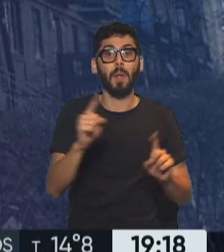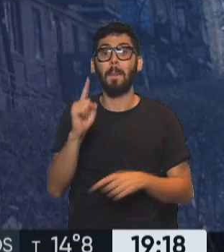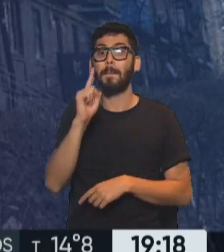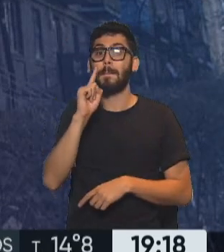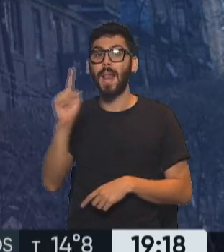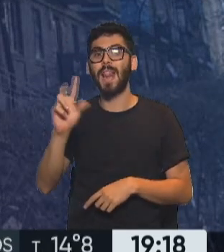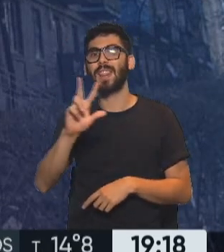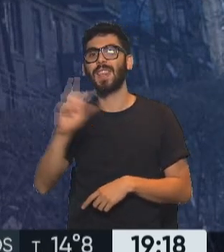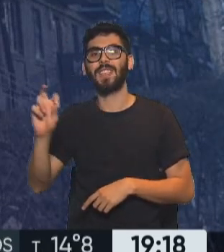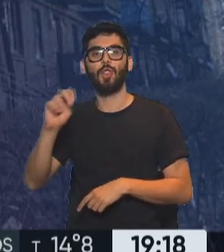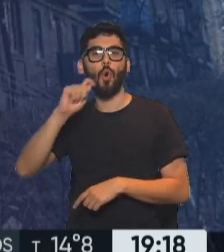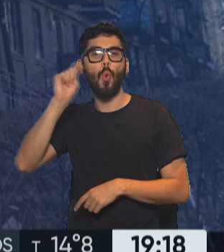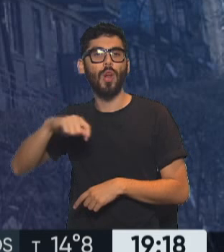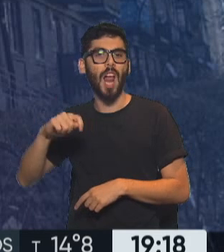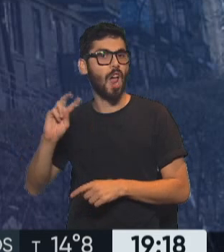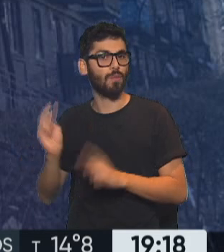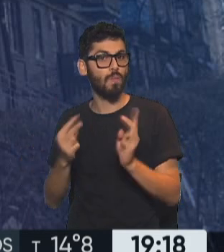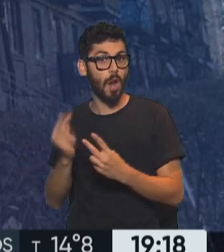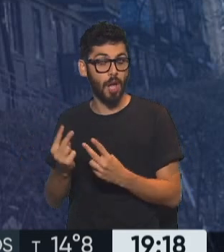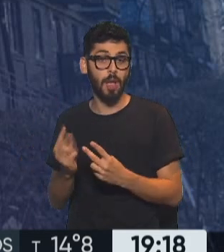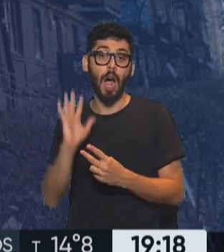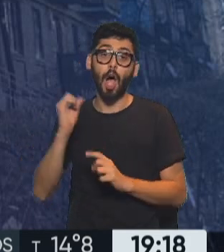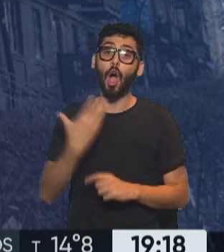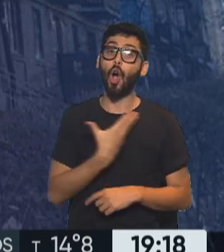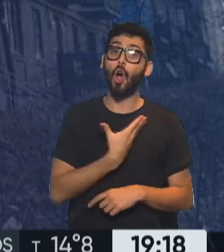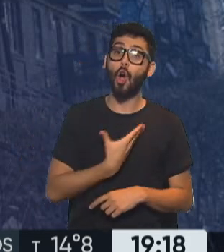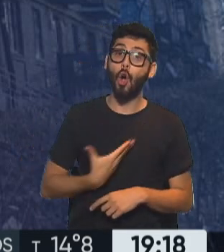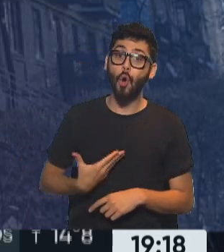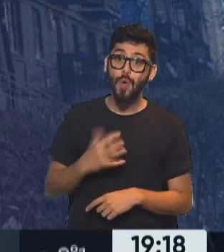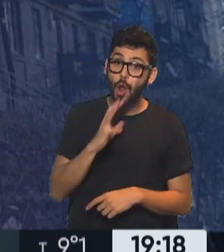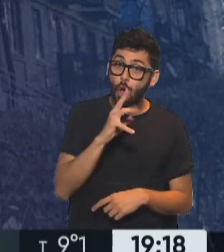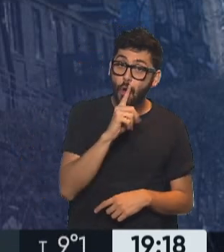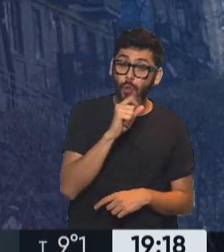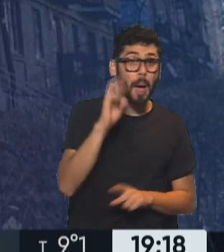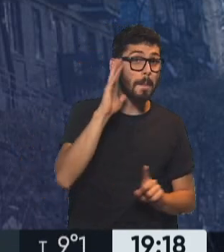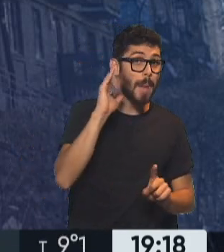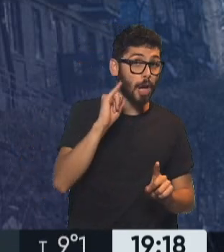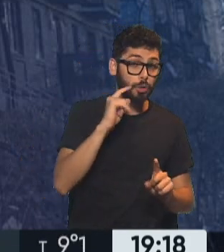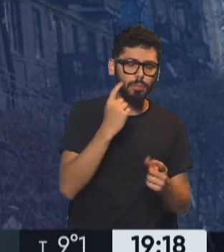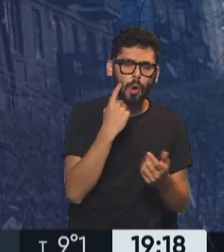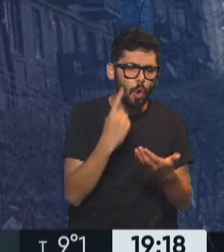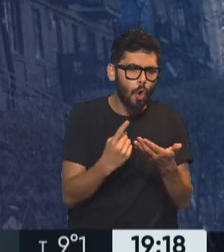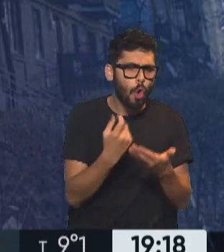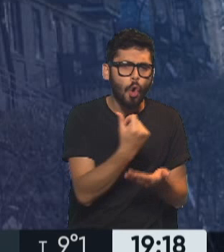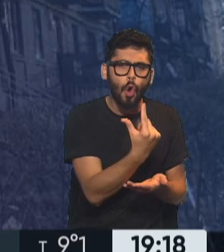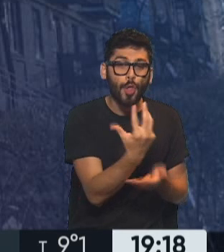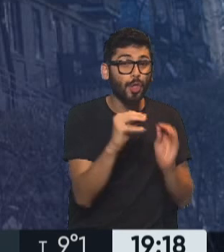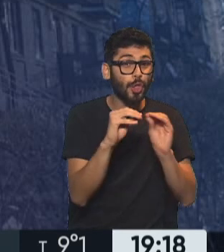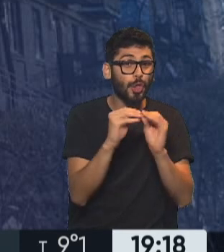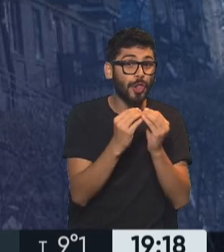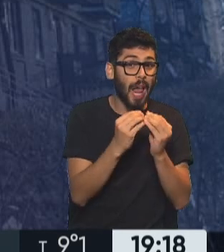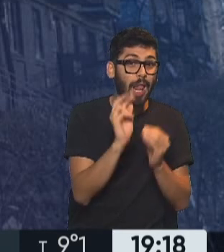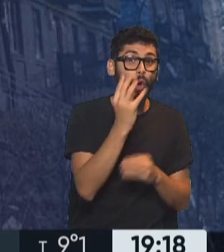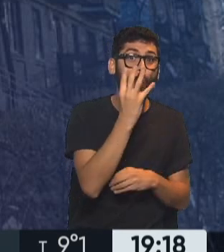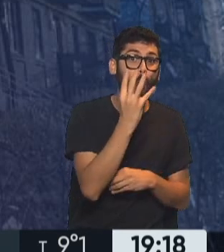1.300 ucranianos. Una cifra que desde el gobierno ruso en los primeros días de marzo habían contabilizado en 498. O sea,